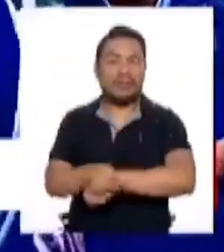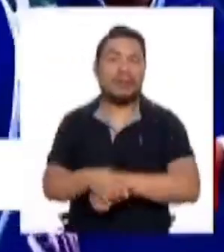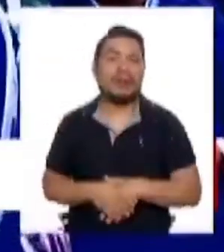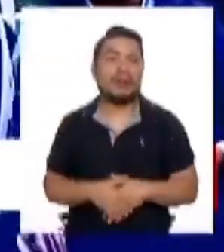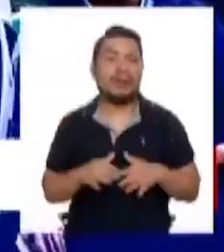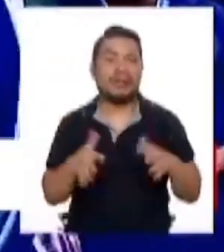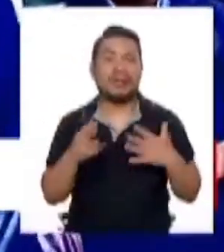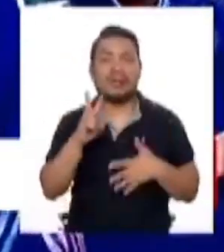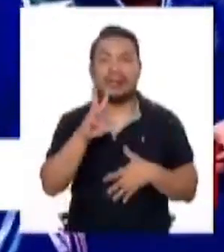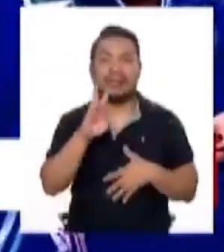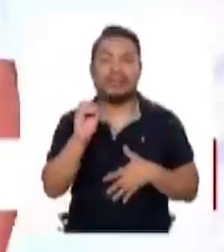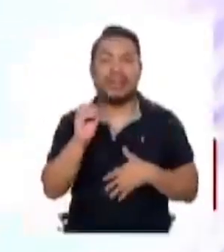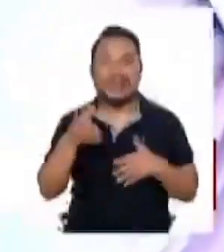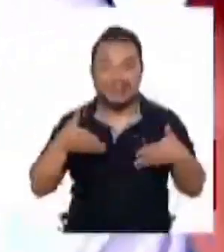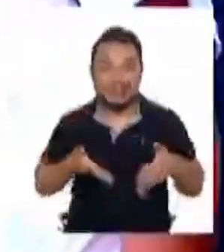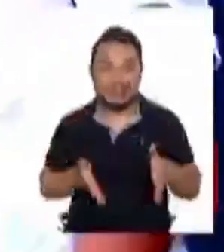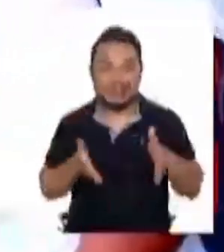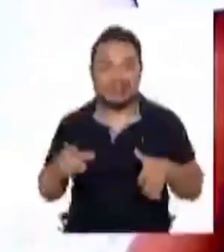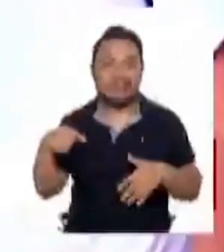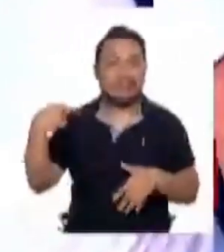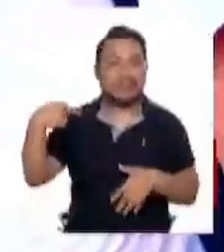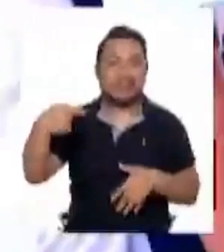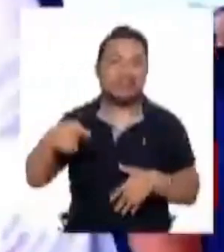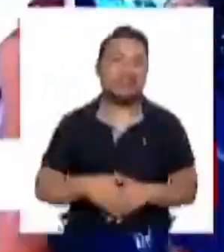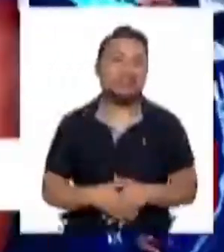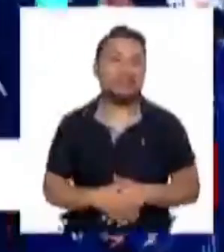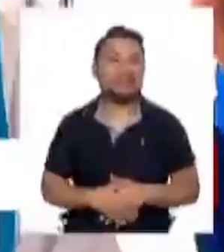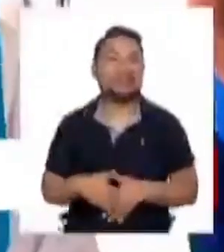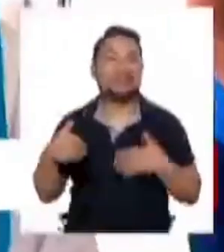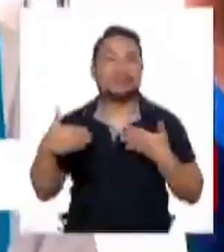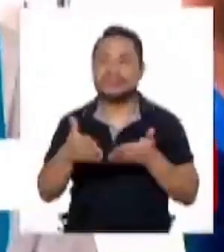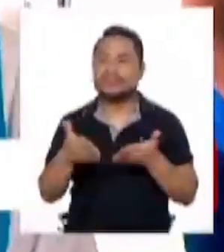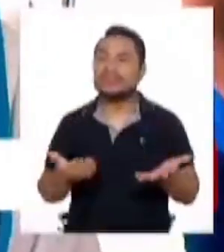nacen 20 niños cada día. Van a tener estos niveles de aulas y...